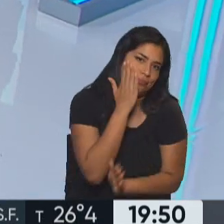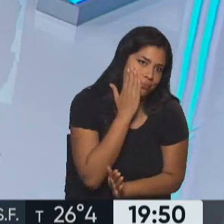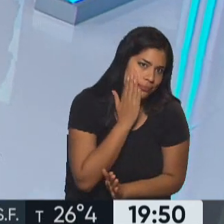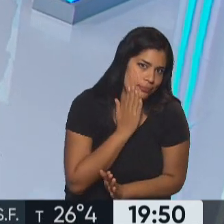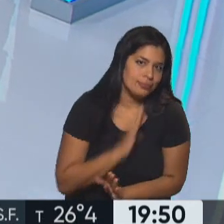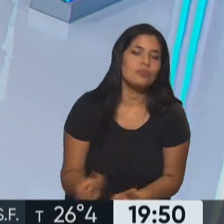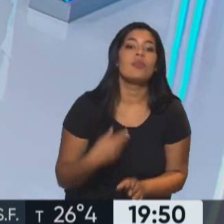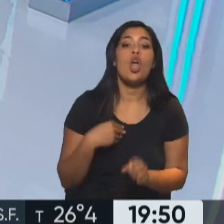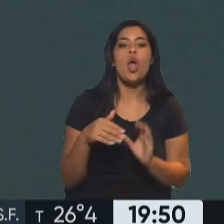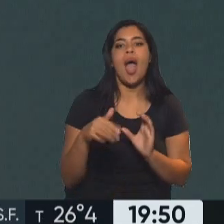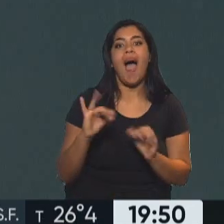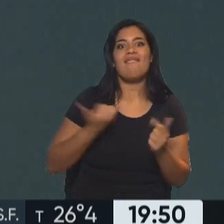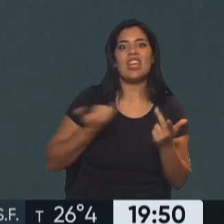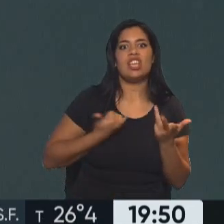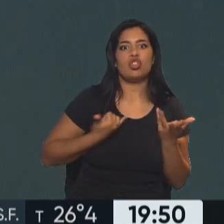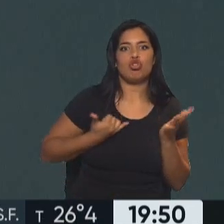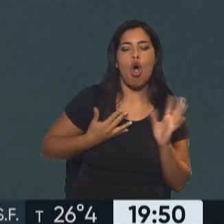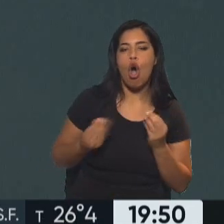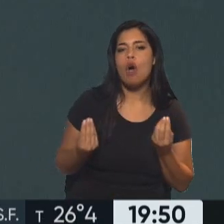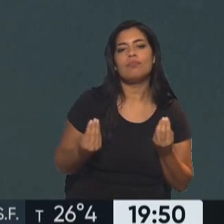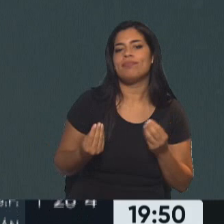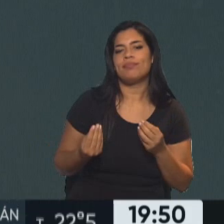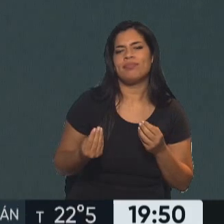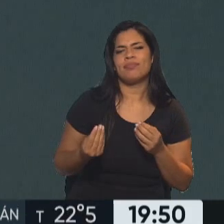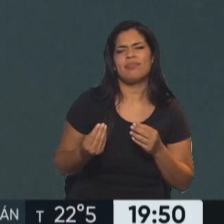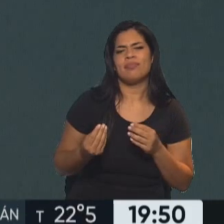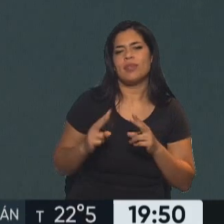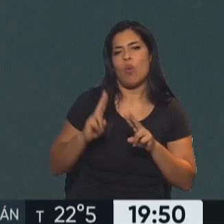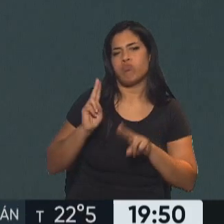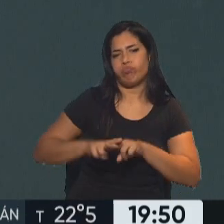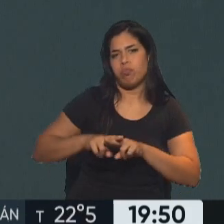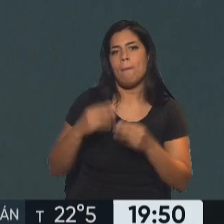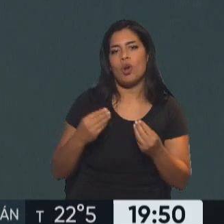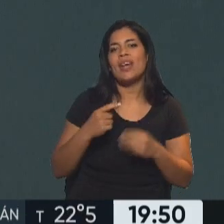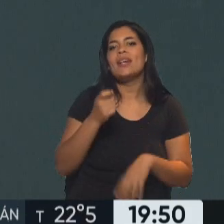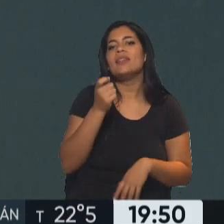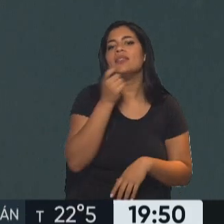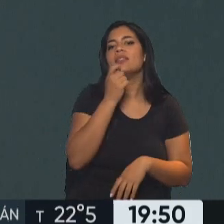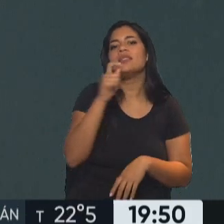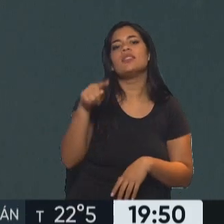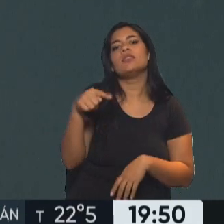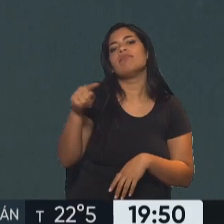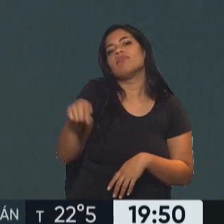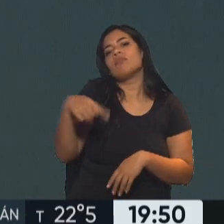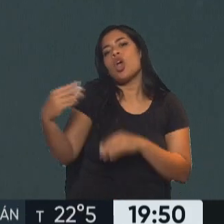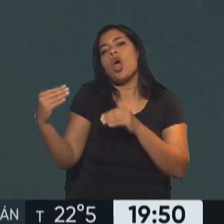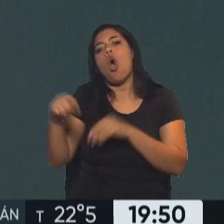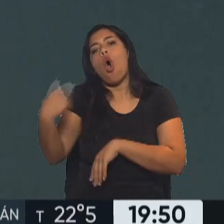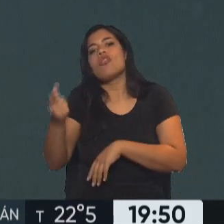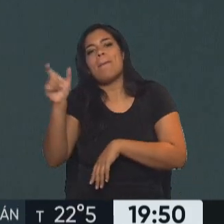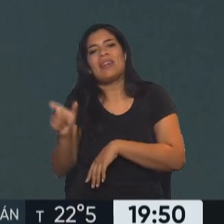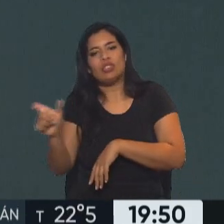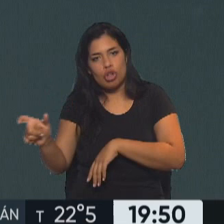de todo, pero de las reacciones, porque si no, cada vez que alguien te pone un corazón, una manito, una cara de carcajada, te llega